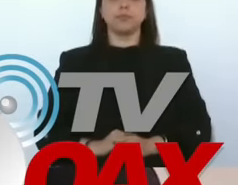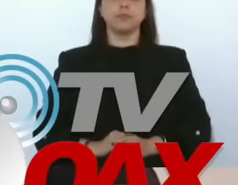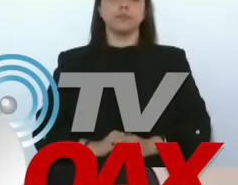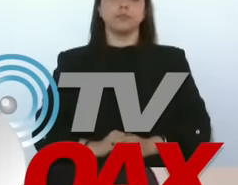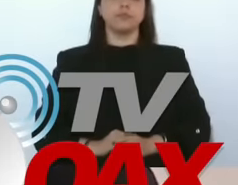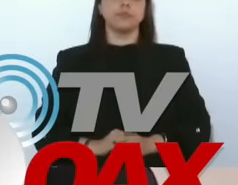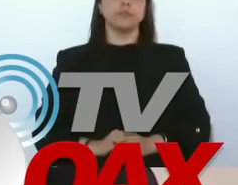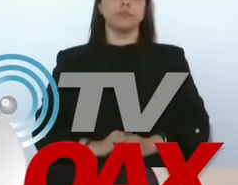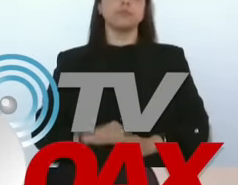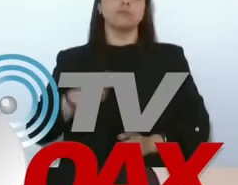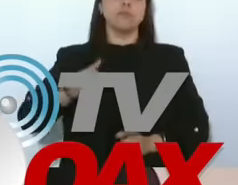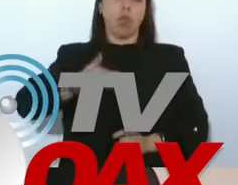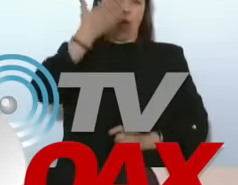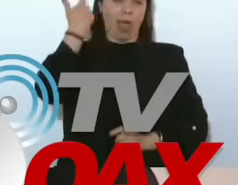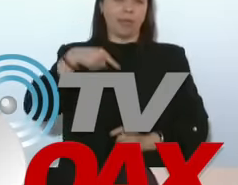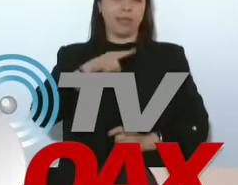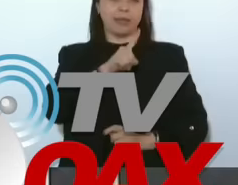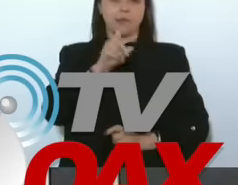ahora a Zoé